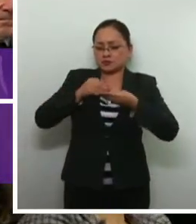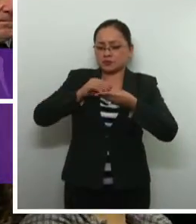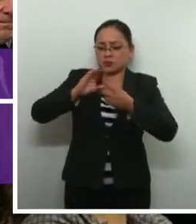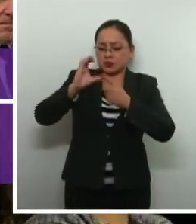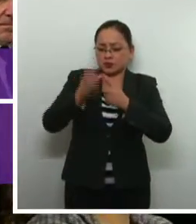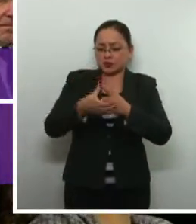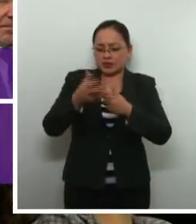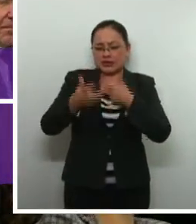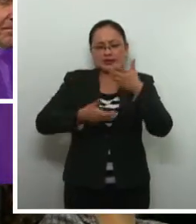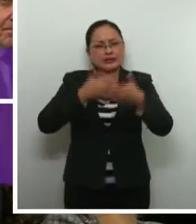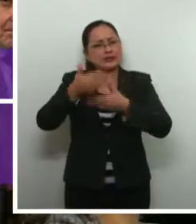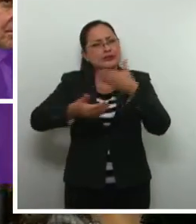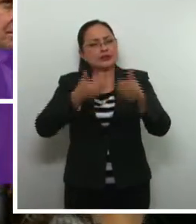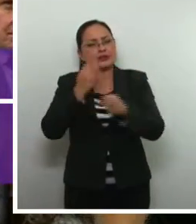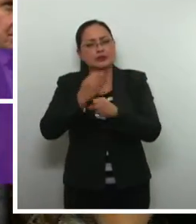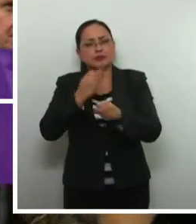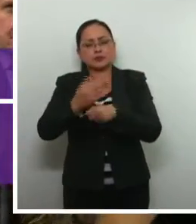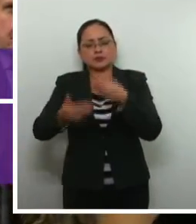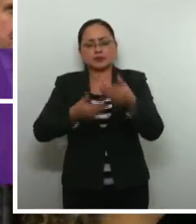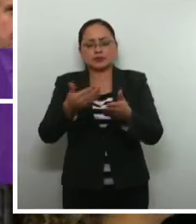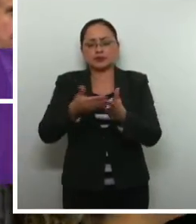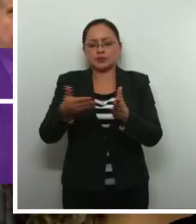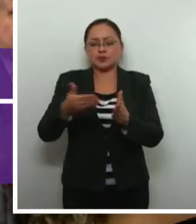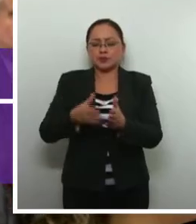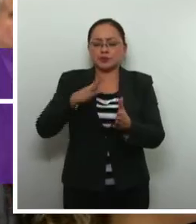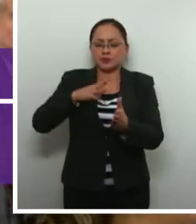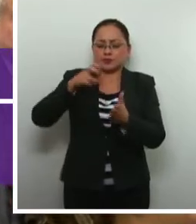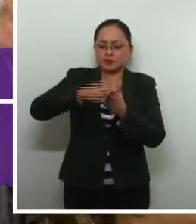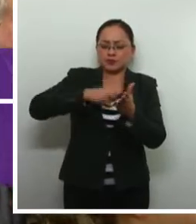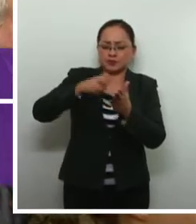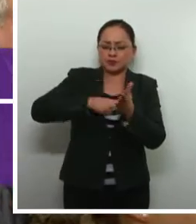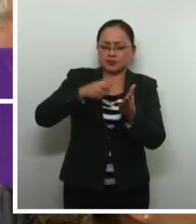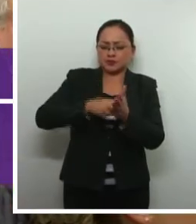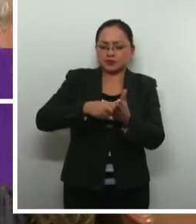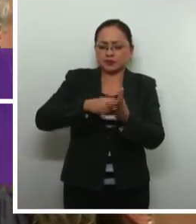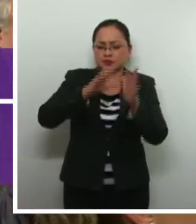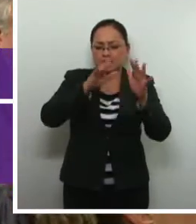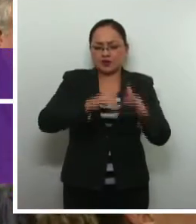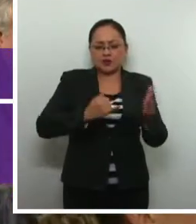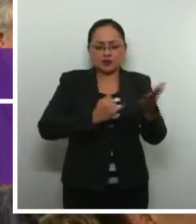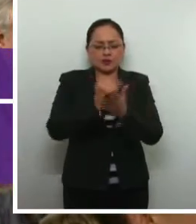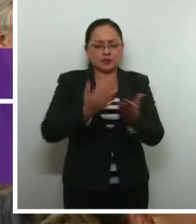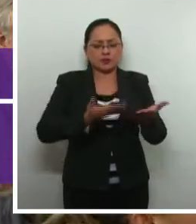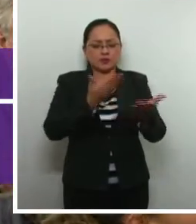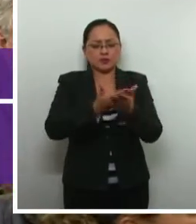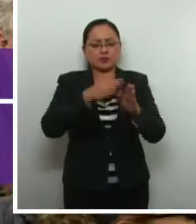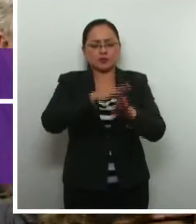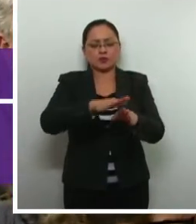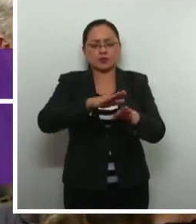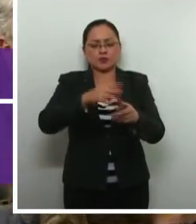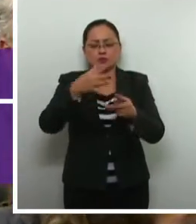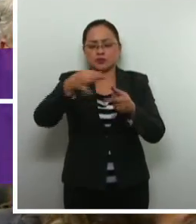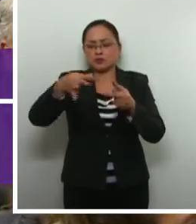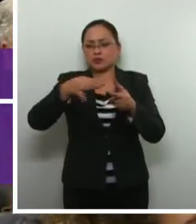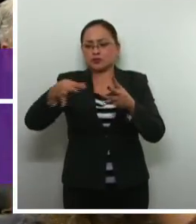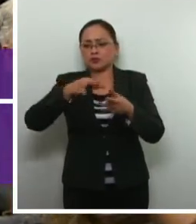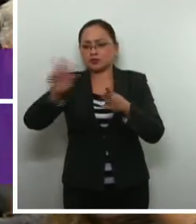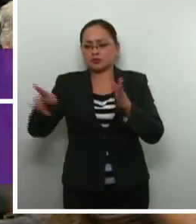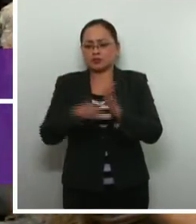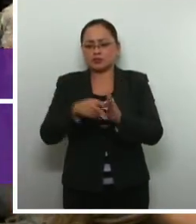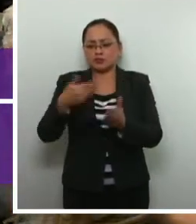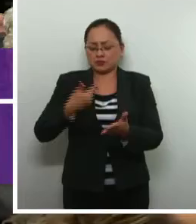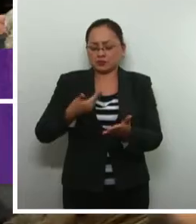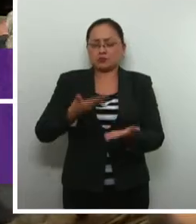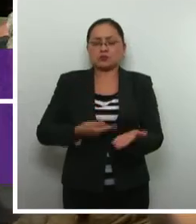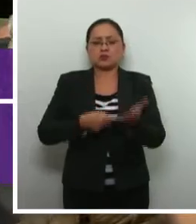de este trabajo que se hizo durante el día, modificó los textos del dictamen en relación con las 3 reservas que fueron presentadas por su